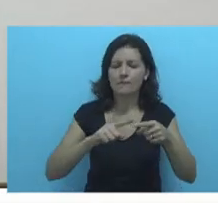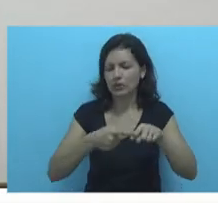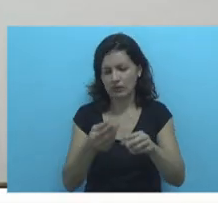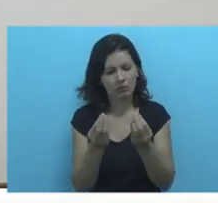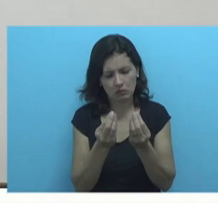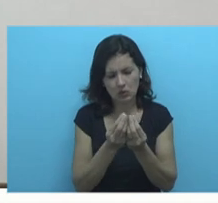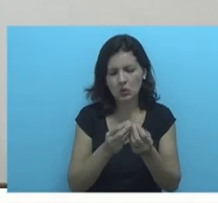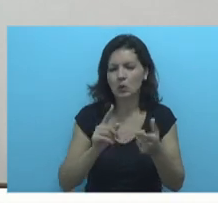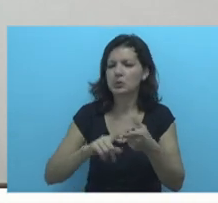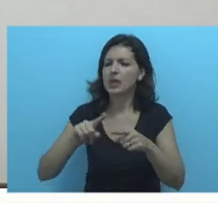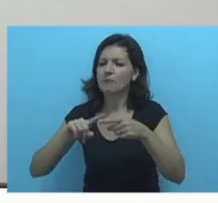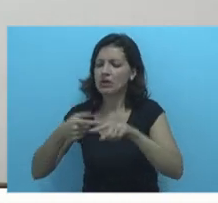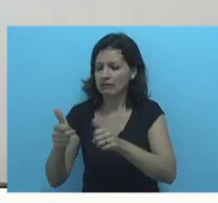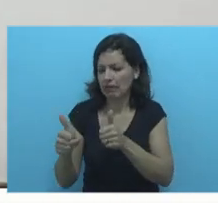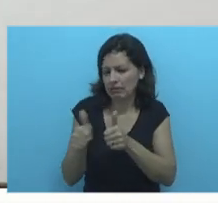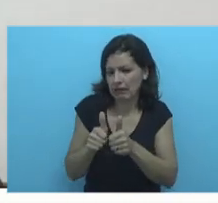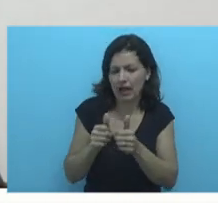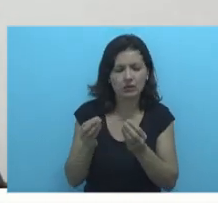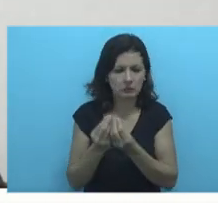a políticos cercanos.